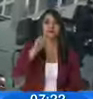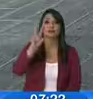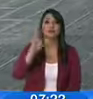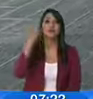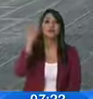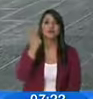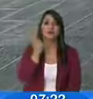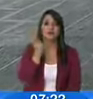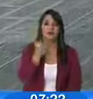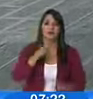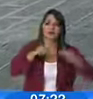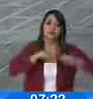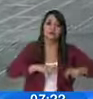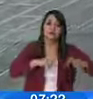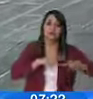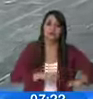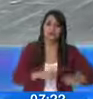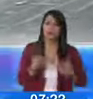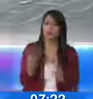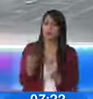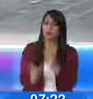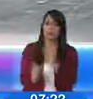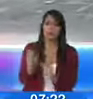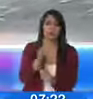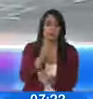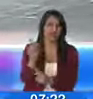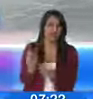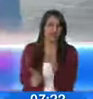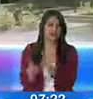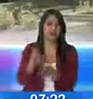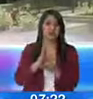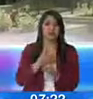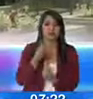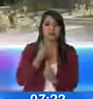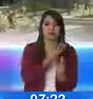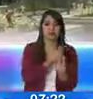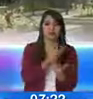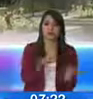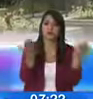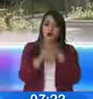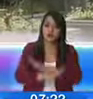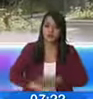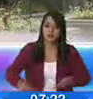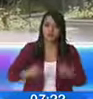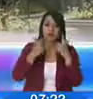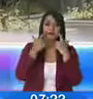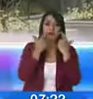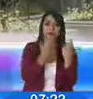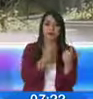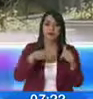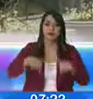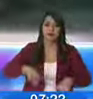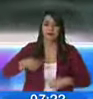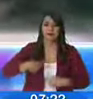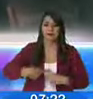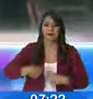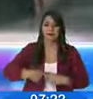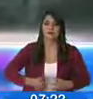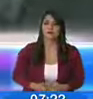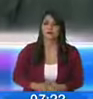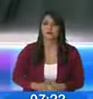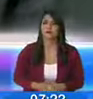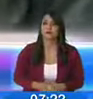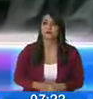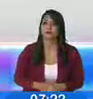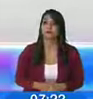y la toma de versiones a más de un centenar de personas, que culminó este miércoles en la Fiscalía General del Estado Centro Norte de Quito. La